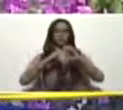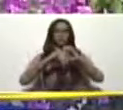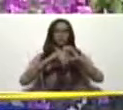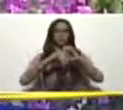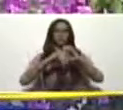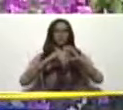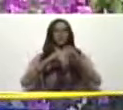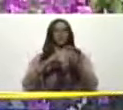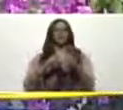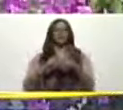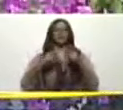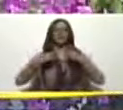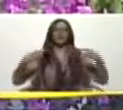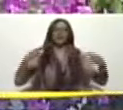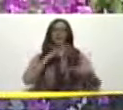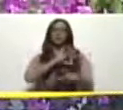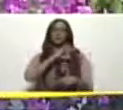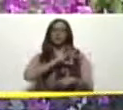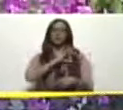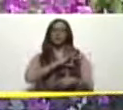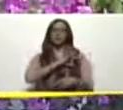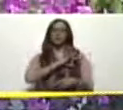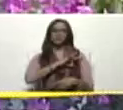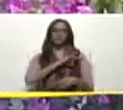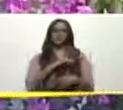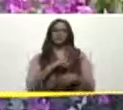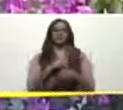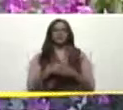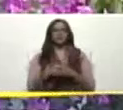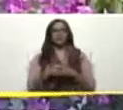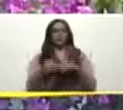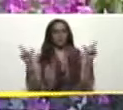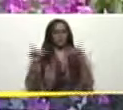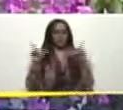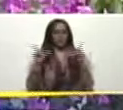a través de las redes, de los medios,